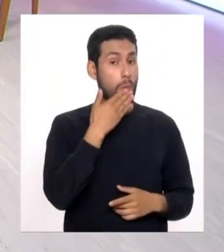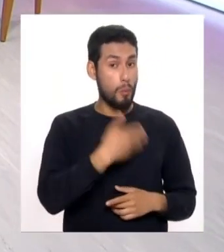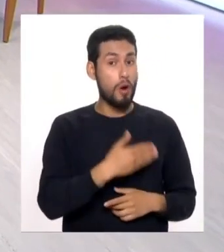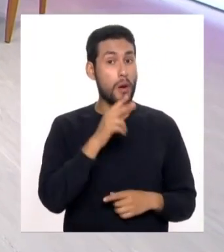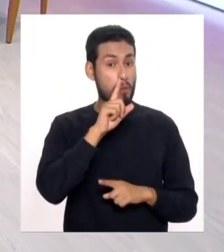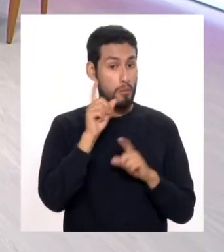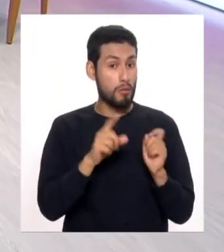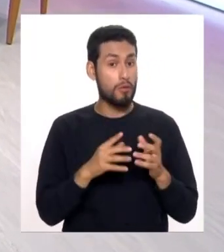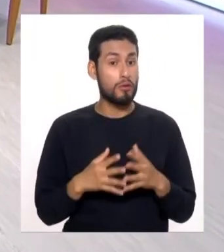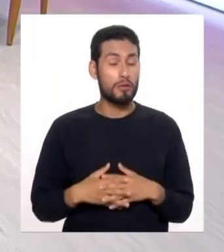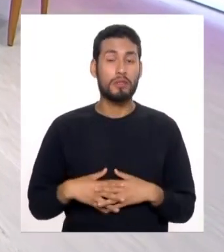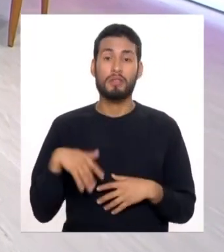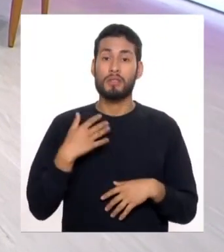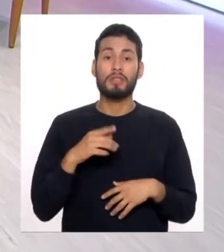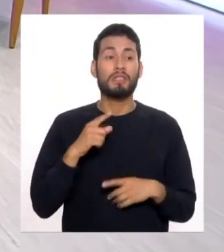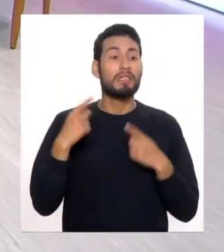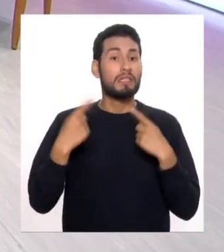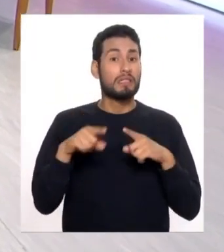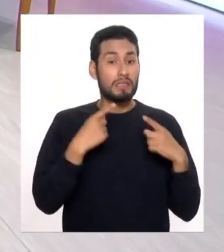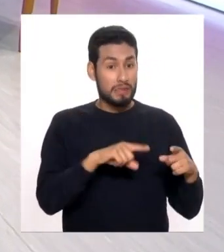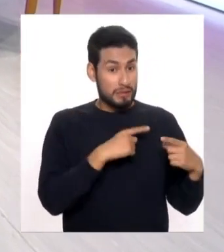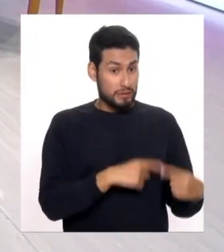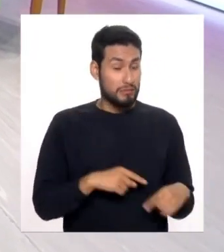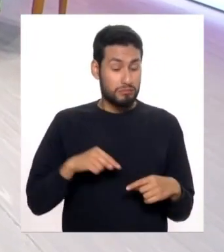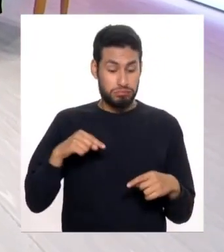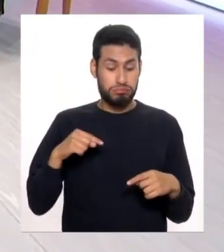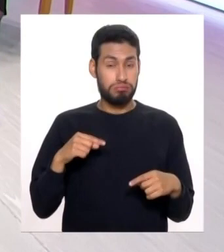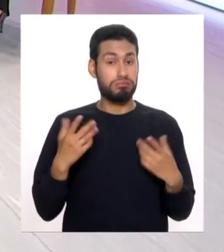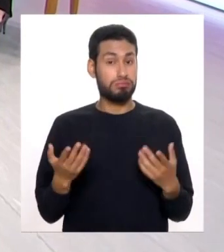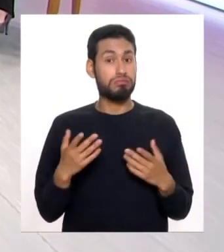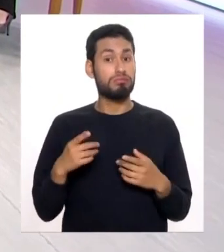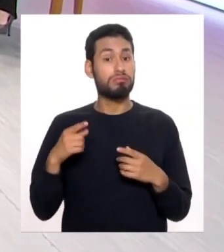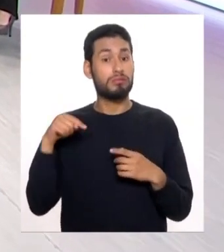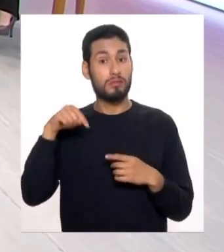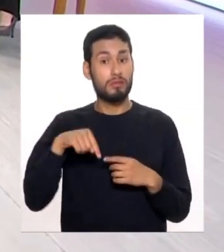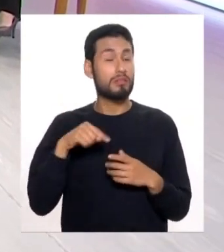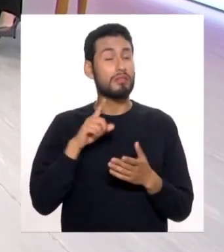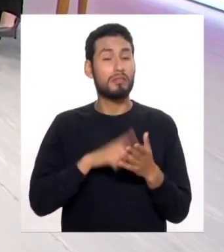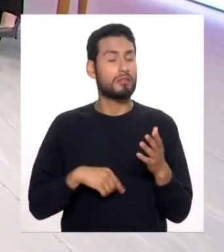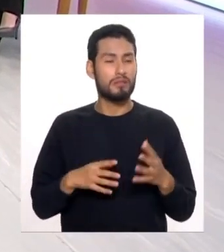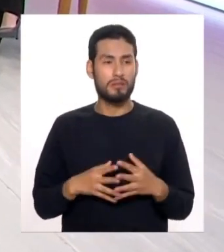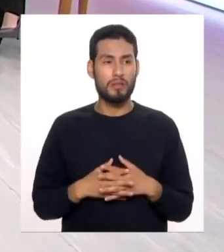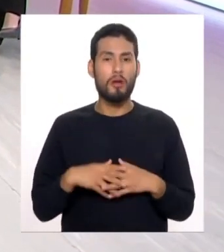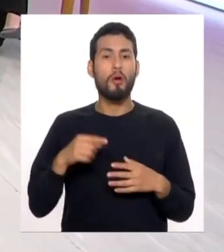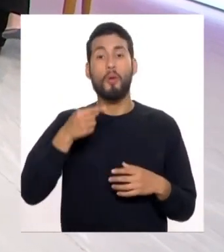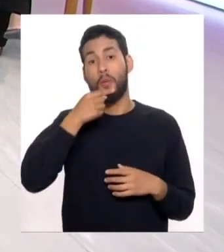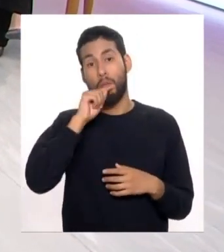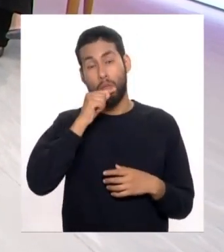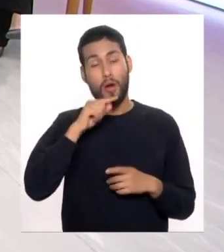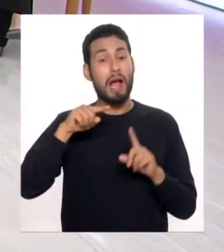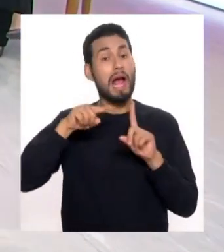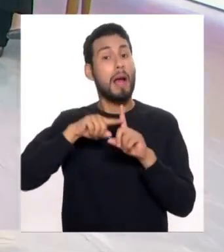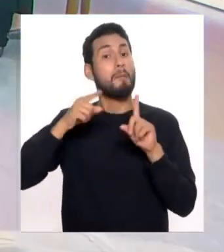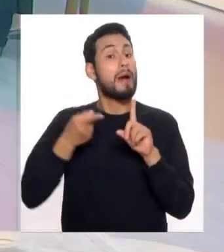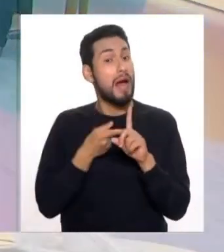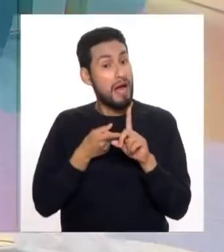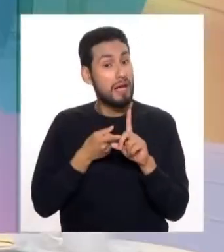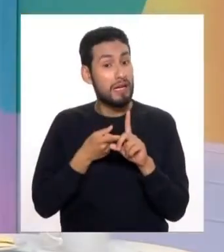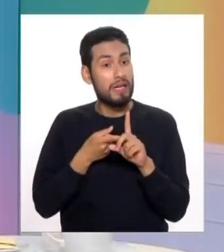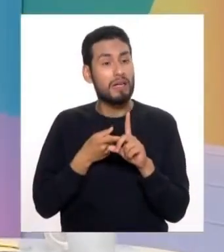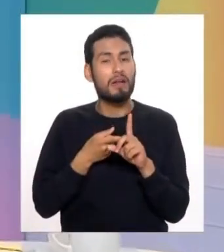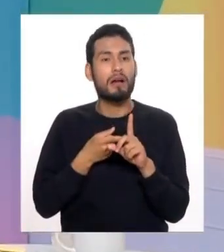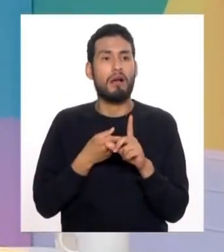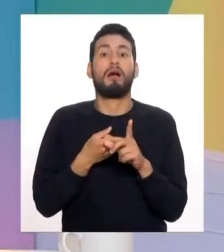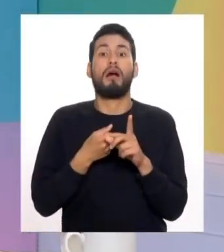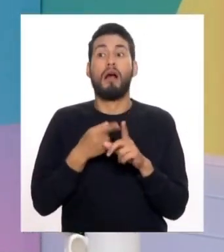pregunta, porque una de las situaciones que suele pasar y que suele suceder mucho es que una mujer se embaraza y